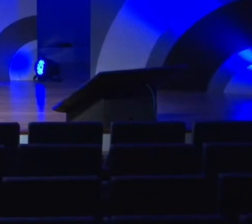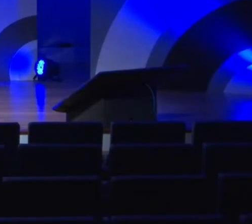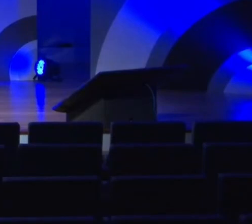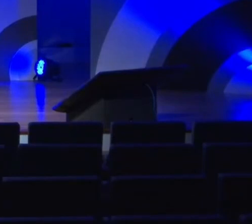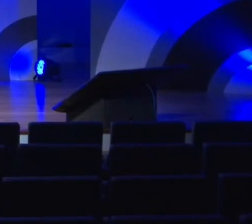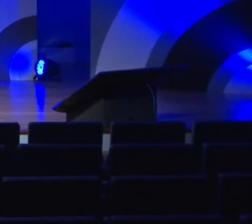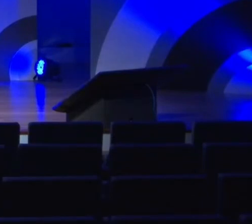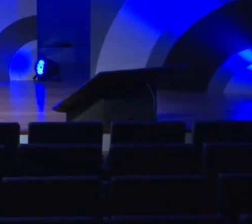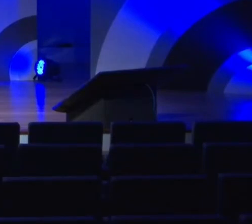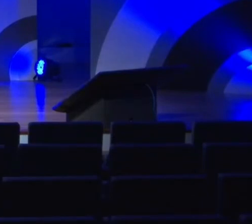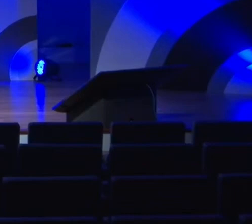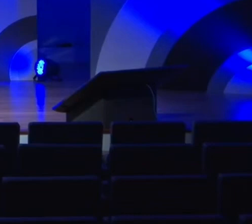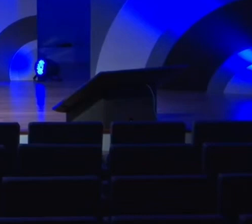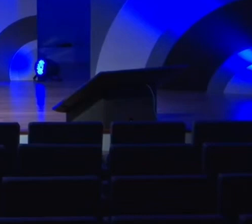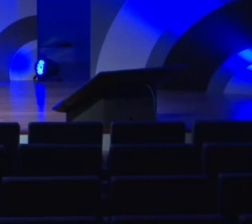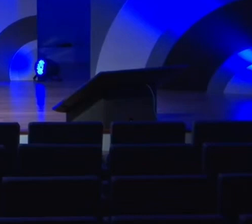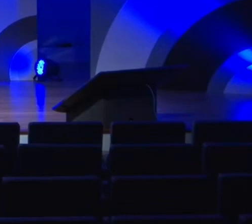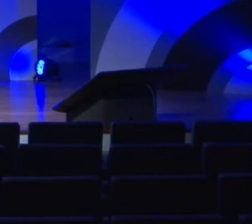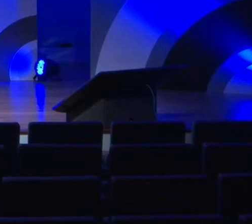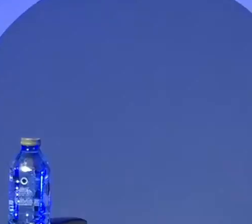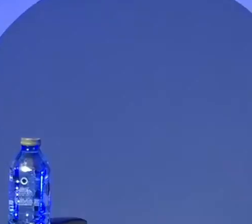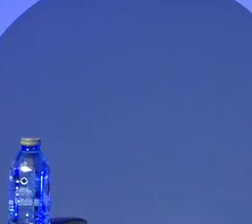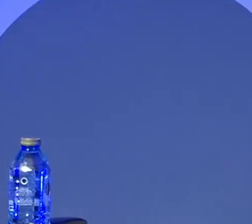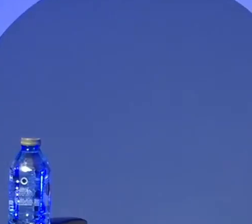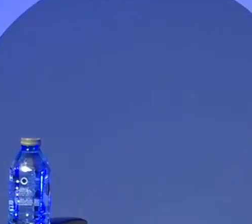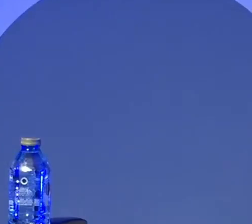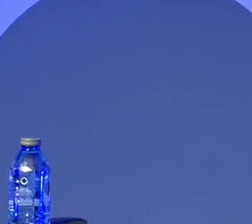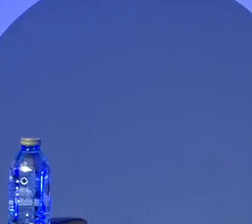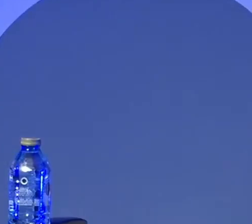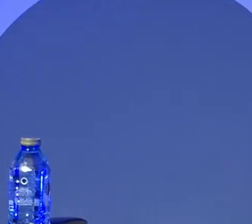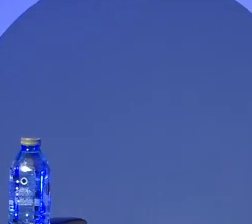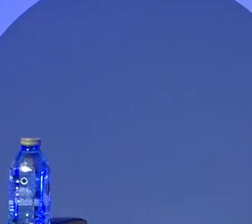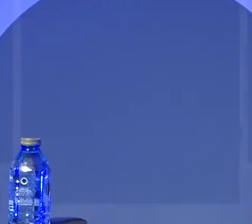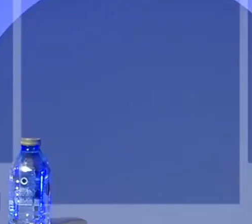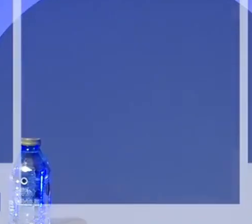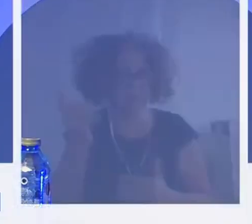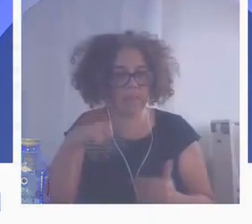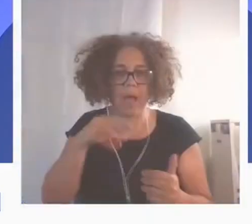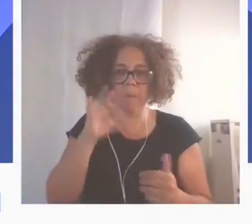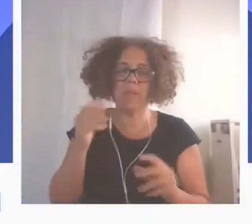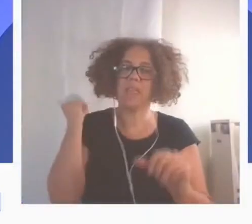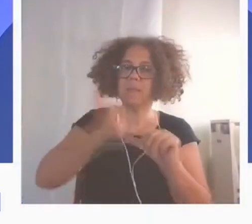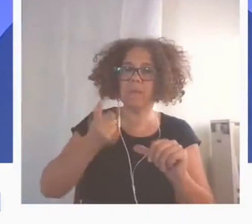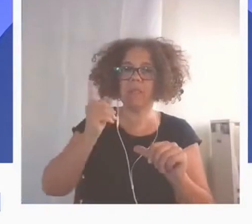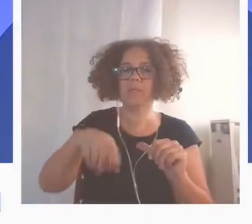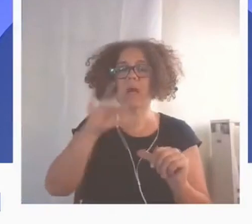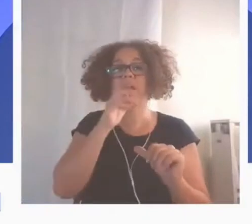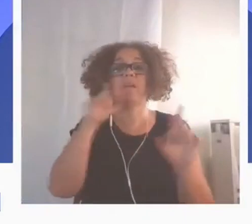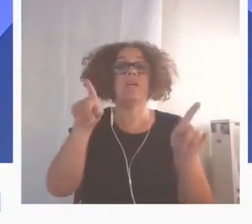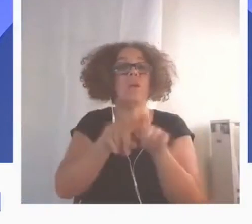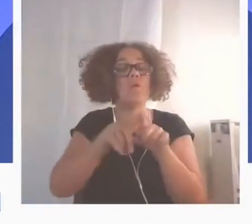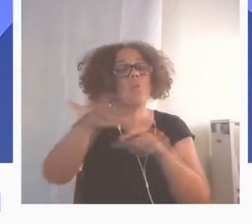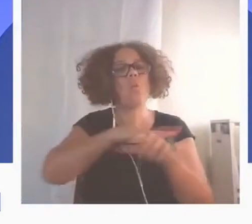Paula Cristina, cuéntenos cómo arranca este proyecto, desde cuándo y cuál es uno de los